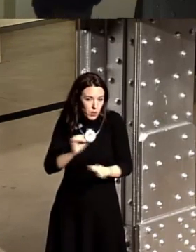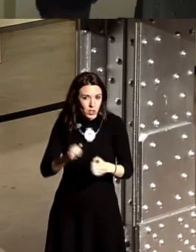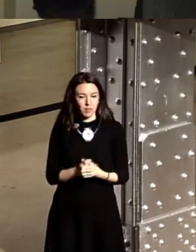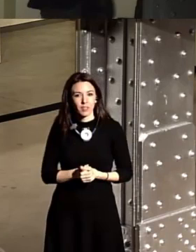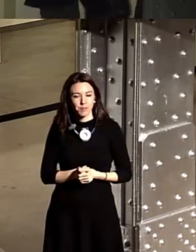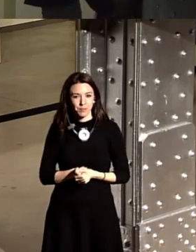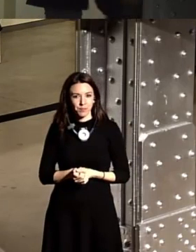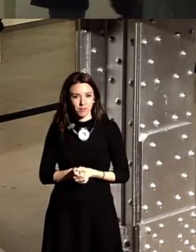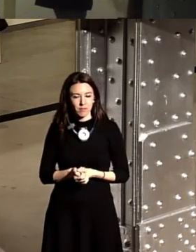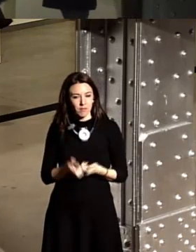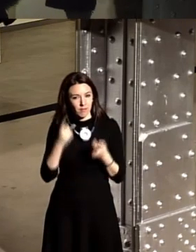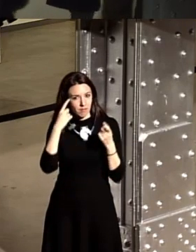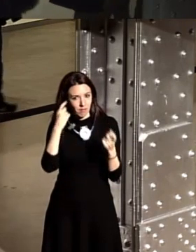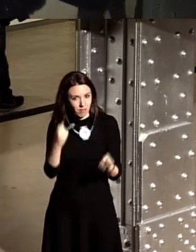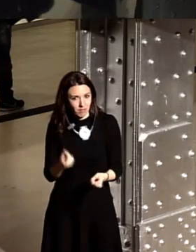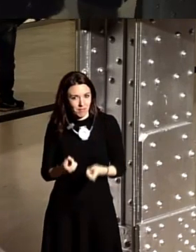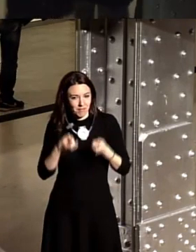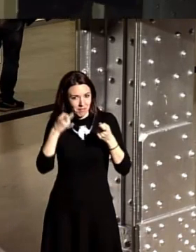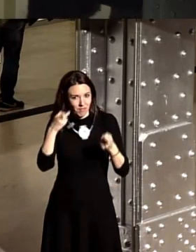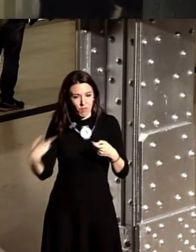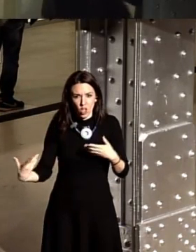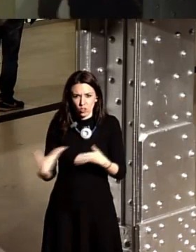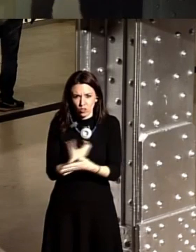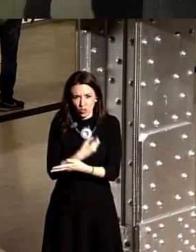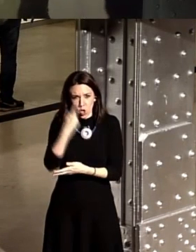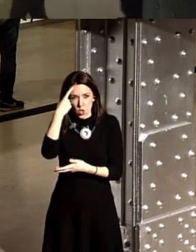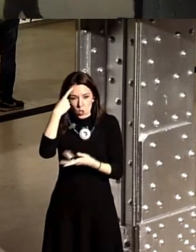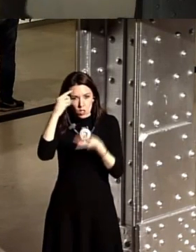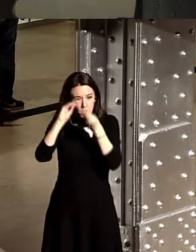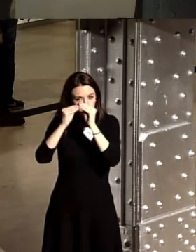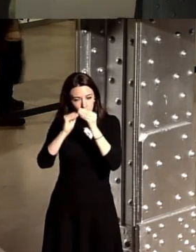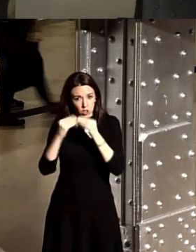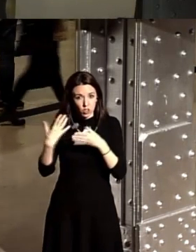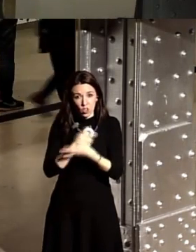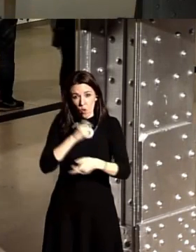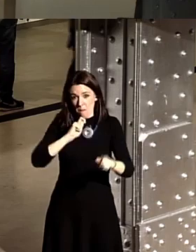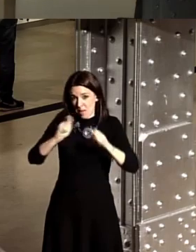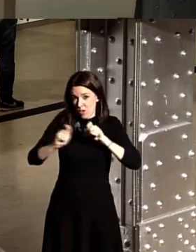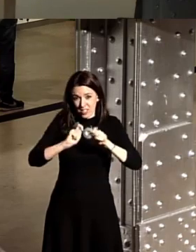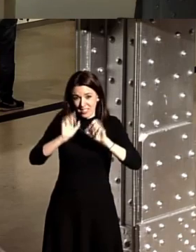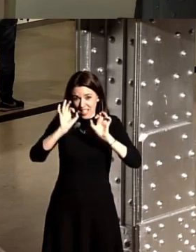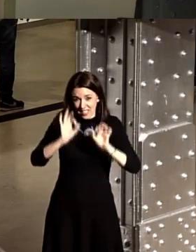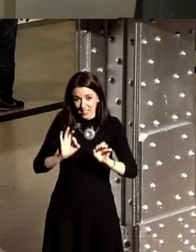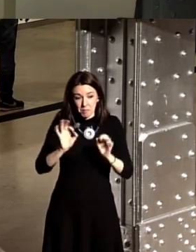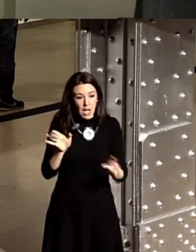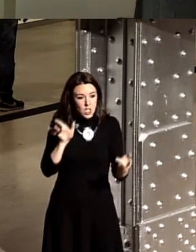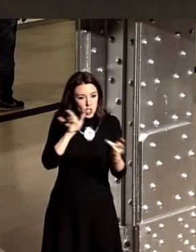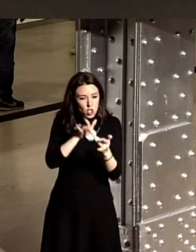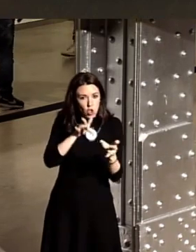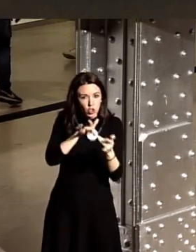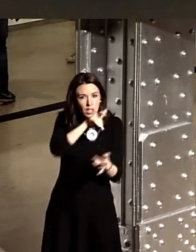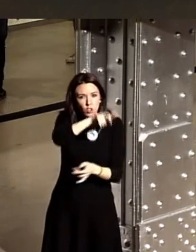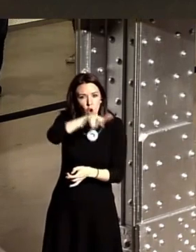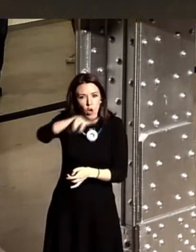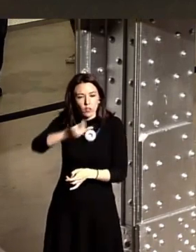de desnudarte de toda la arquitectura mental que tenemos los periodistas y entrar en contacto con esta gente. ¿Cómo